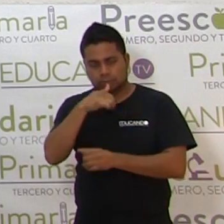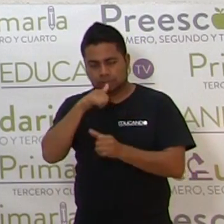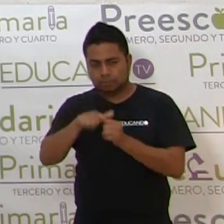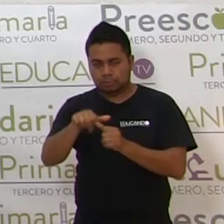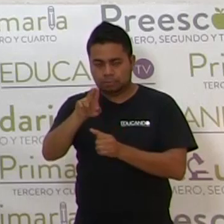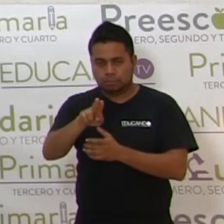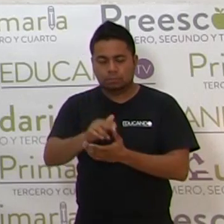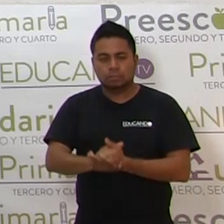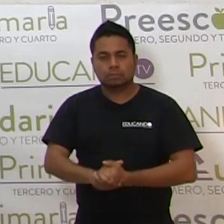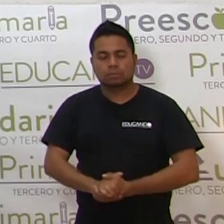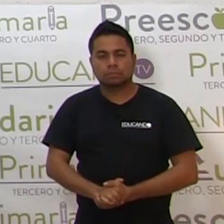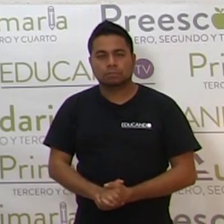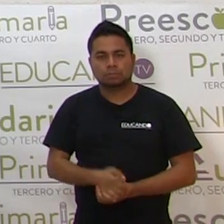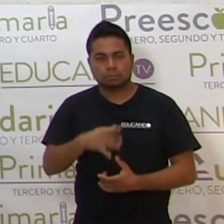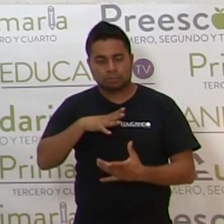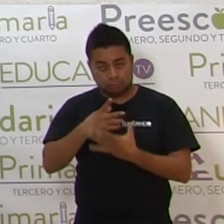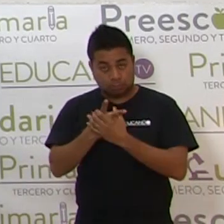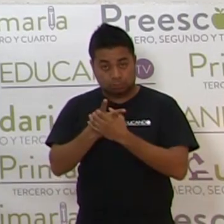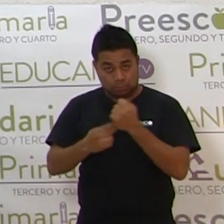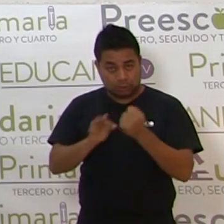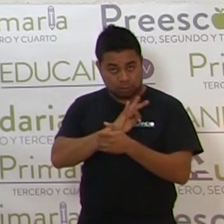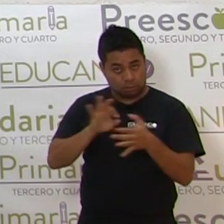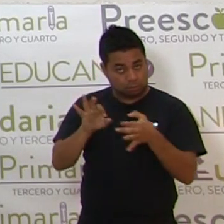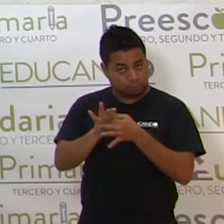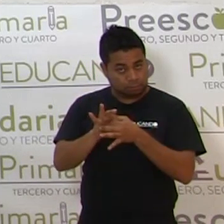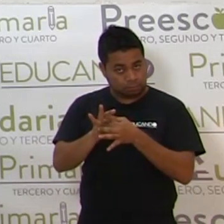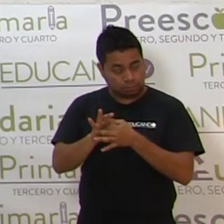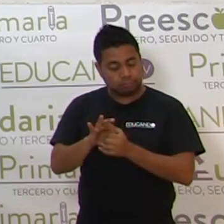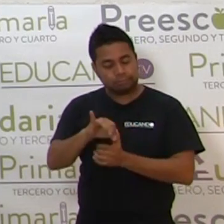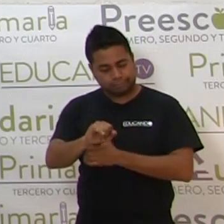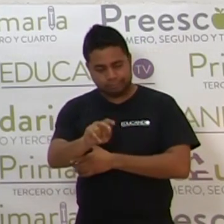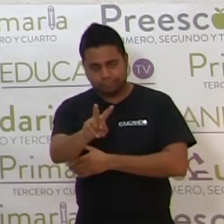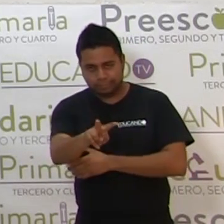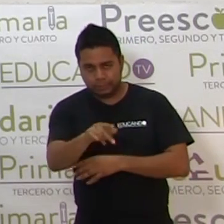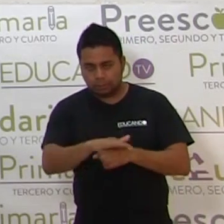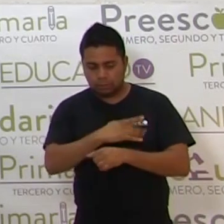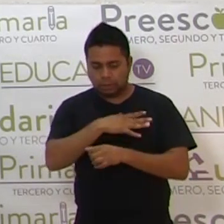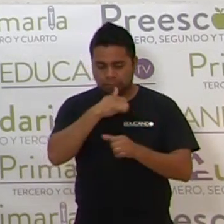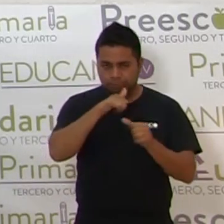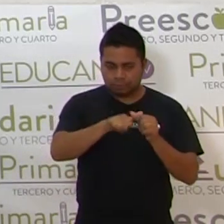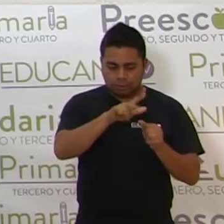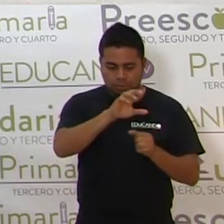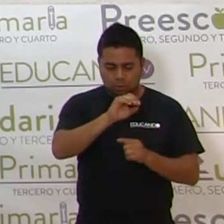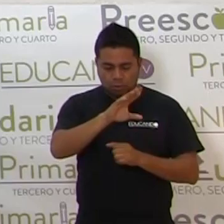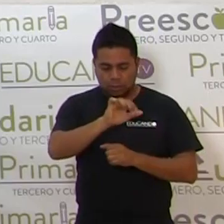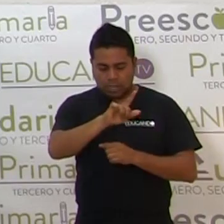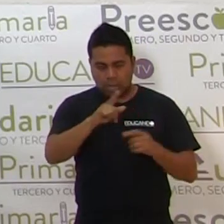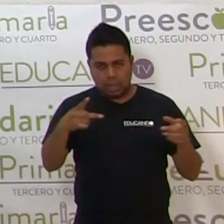U. ¿Entraría un diptongo? Sí, ¿verdad? Porque son vocales.